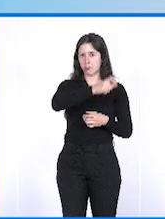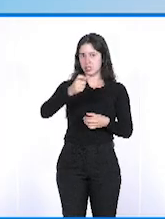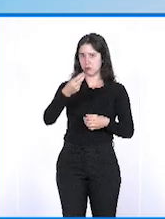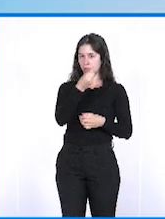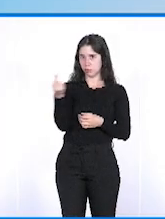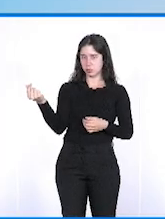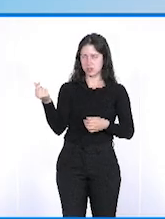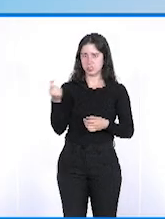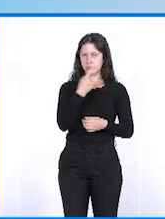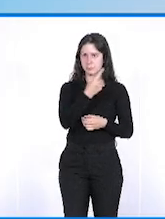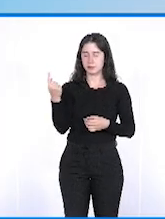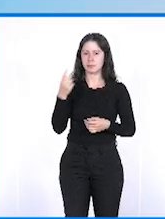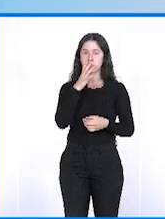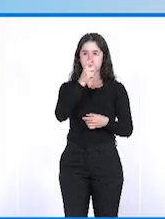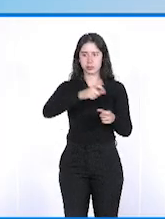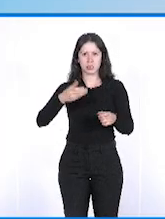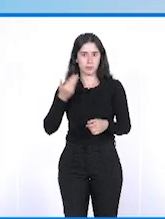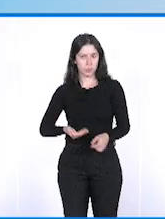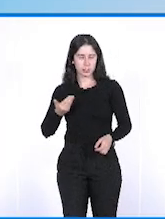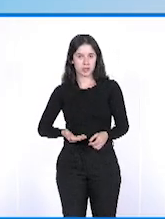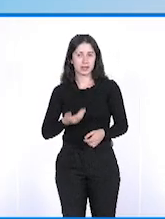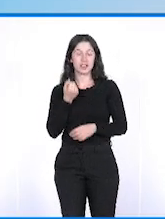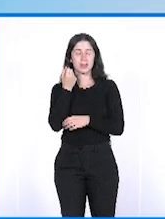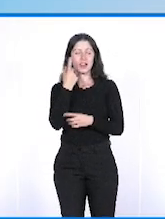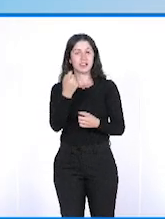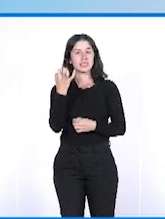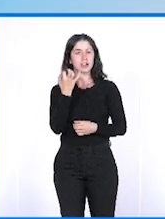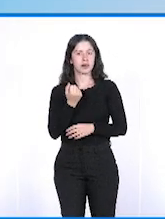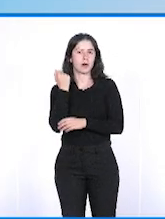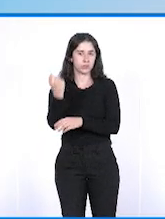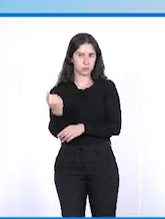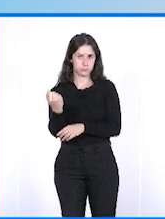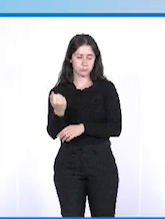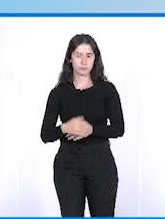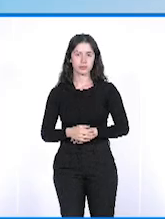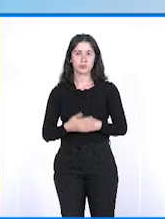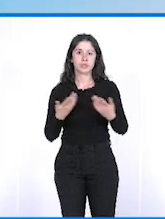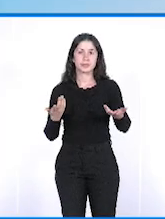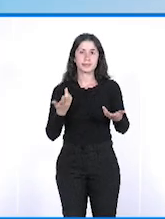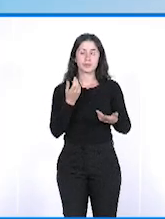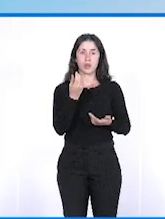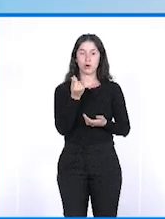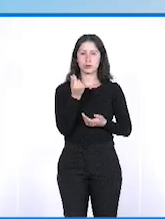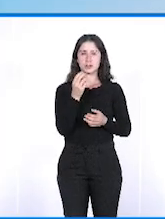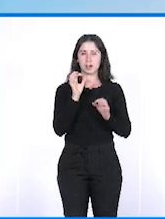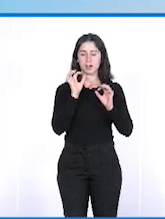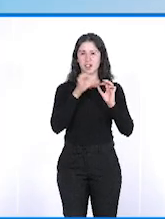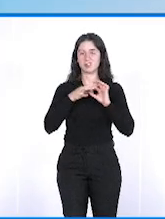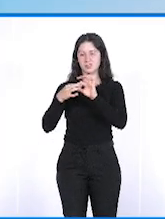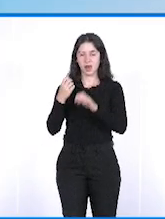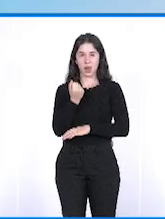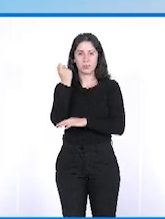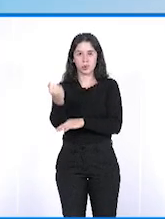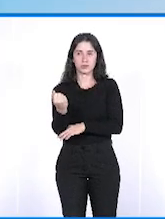son importantes y qué es lo que necesitan esas personas apoyo y entonces pues el coste del apoyo que son